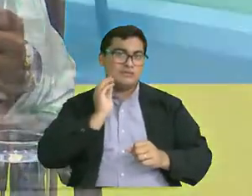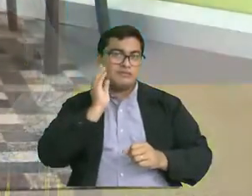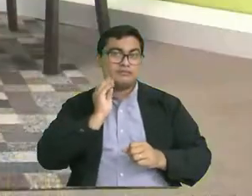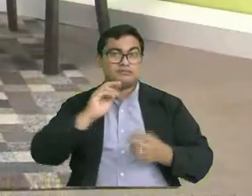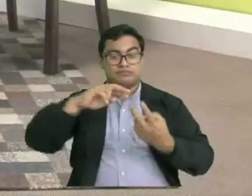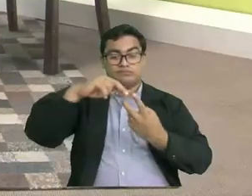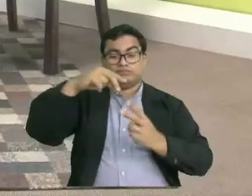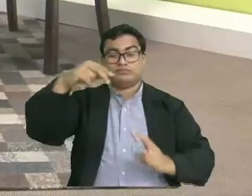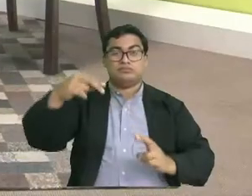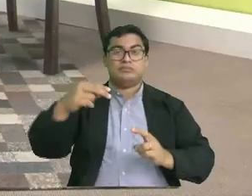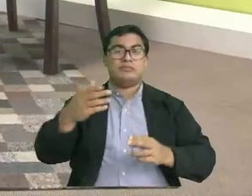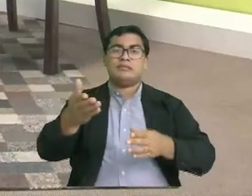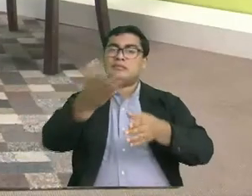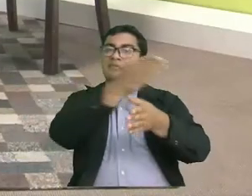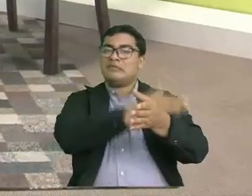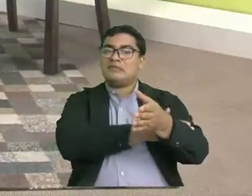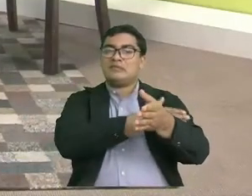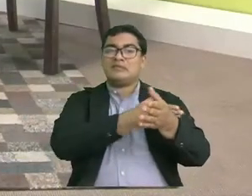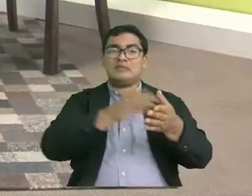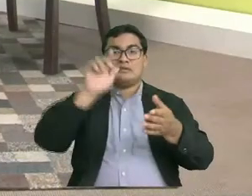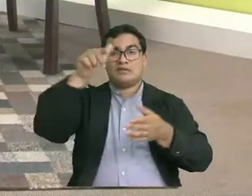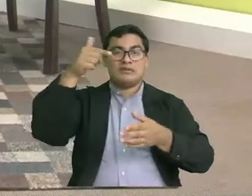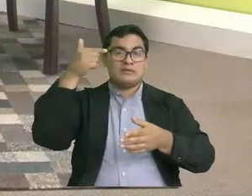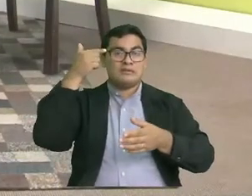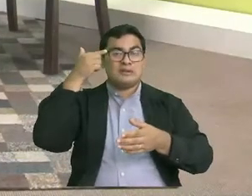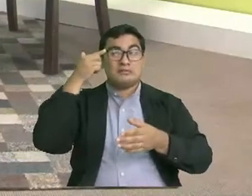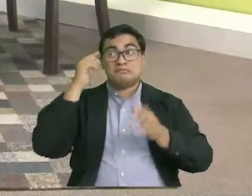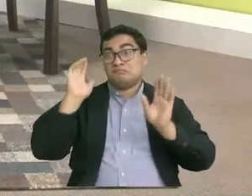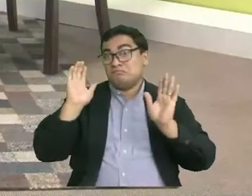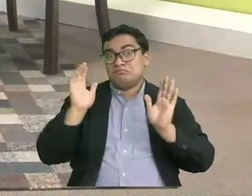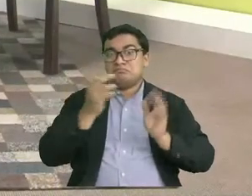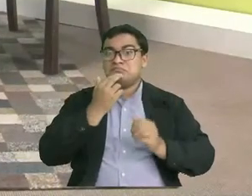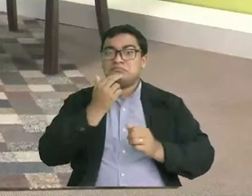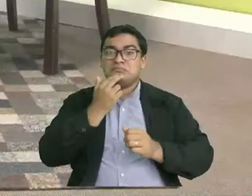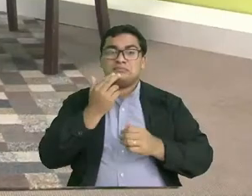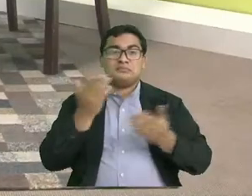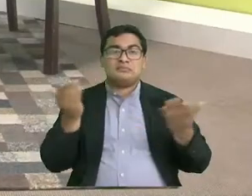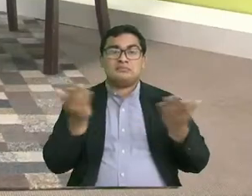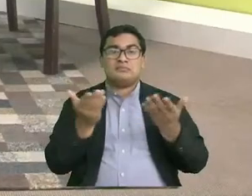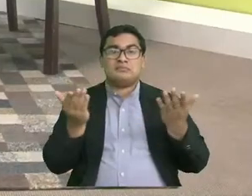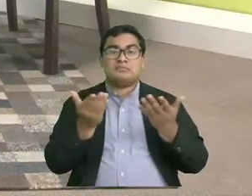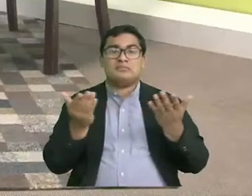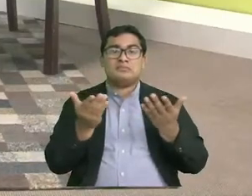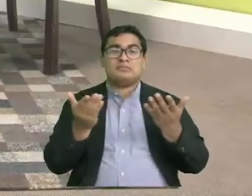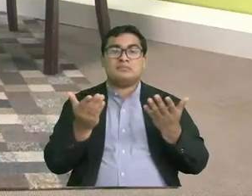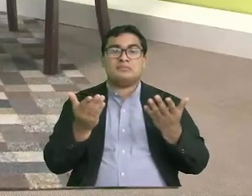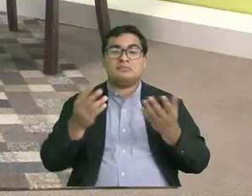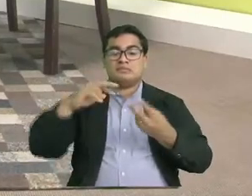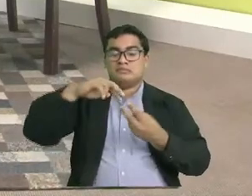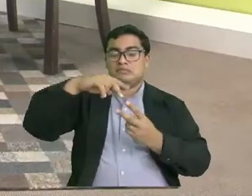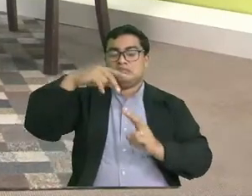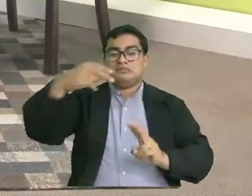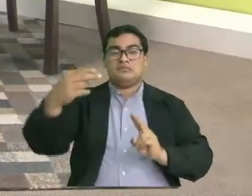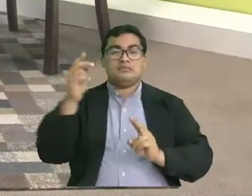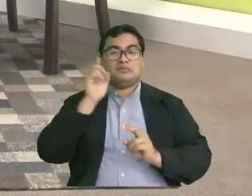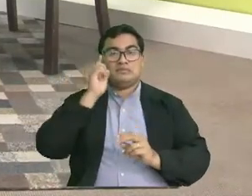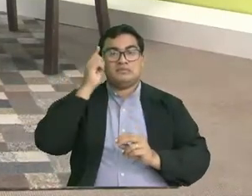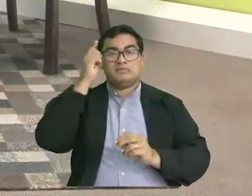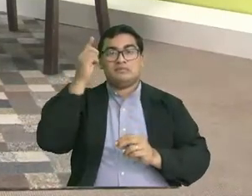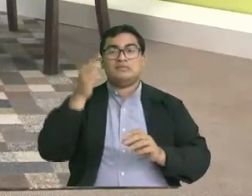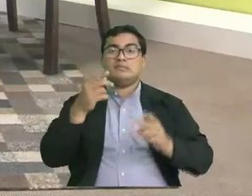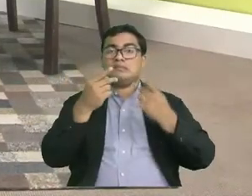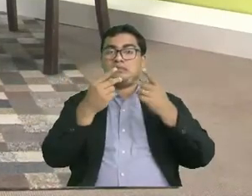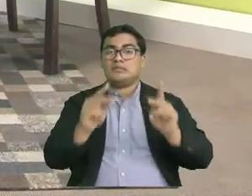doctor, anteriormente, pues en gobiernos anteriores, no sé cómo estábamos respecto al desarrollo de la genética, pero dado el buen